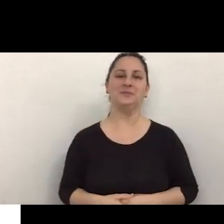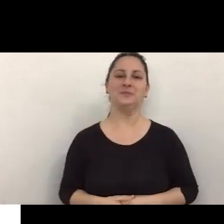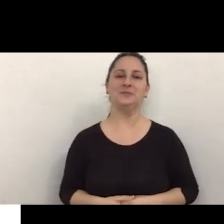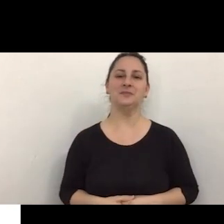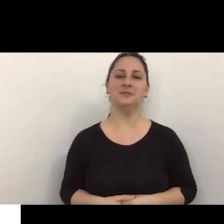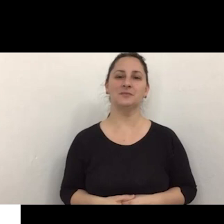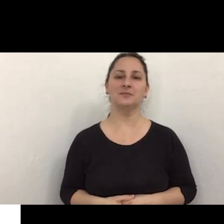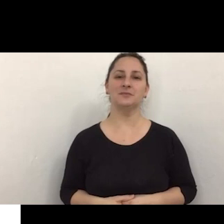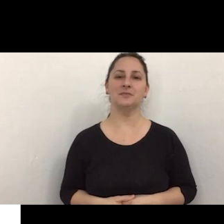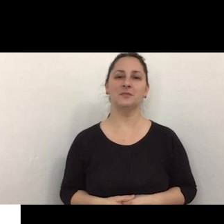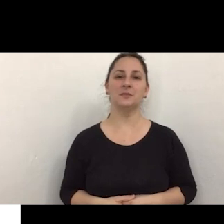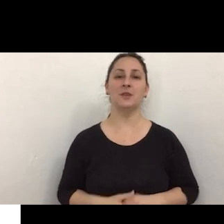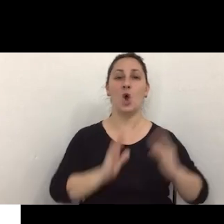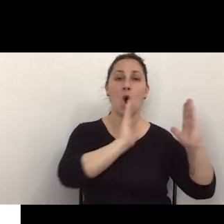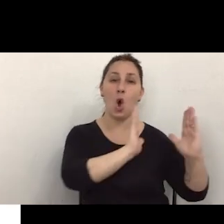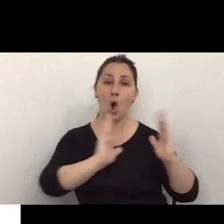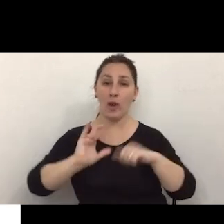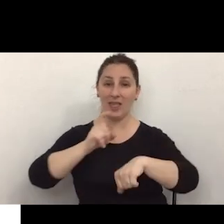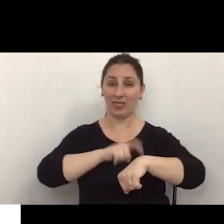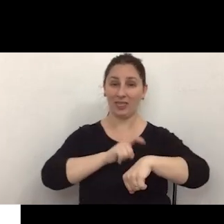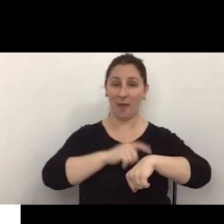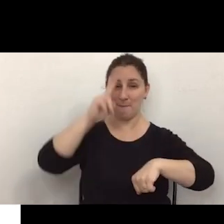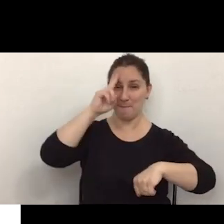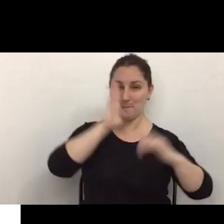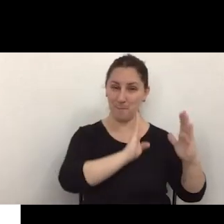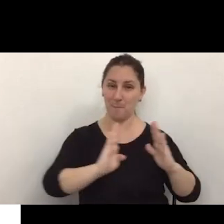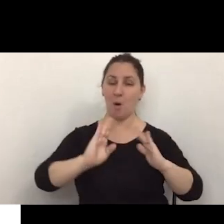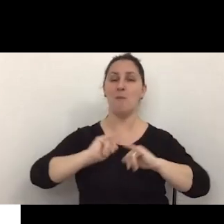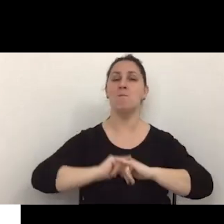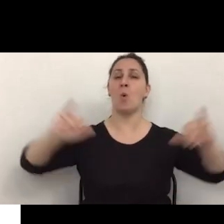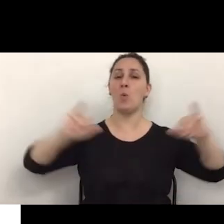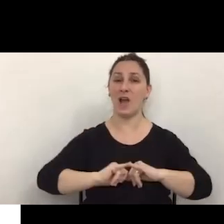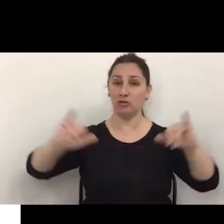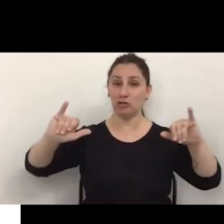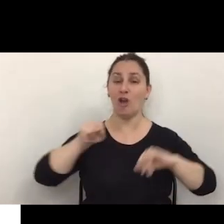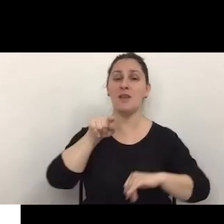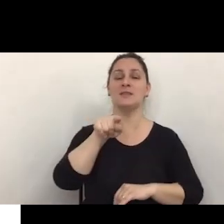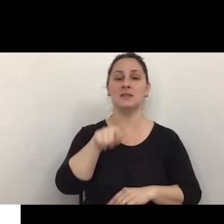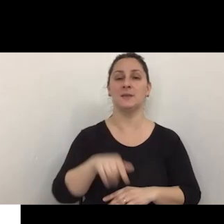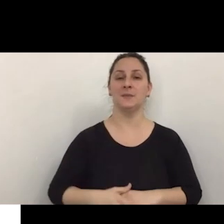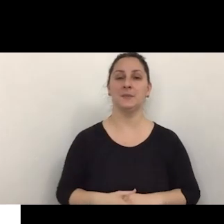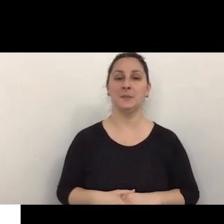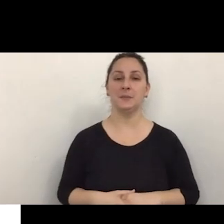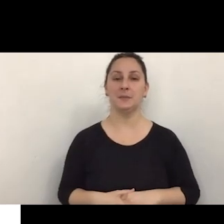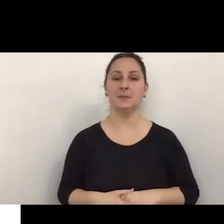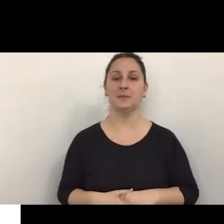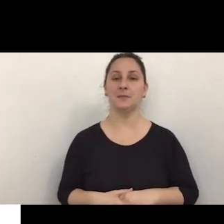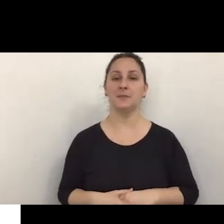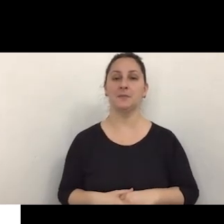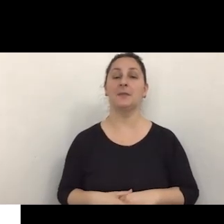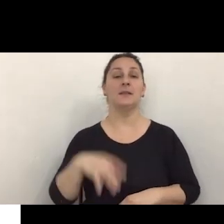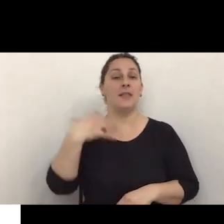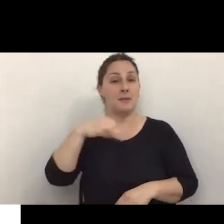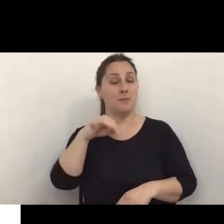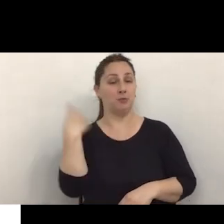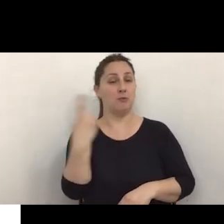Siguiendo el orden cronológico de las publicaciones, no tenemos, digamos, que dejar de reconocer